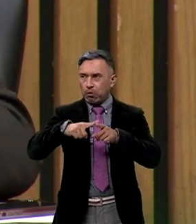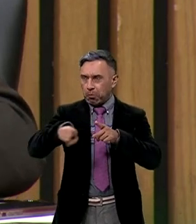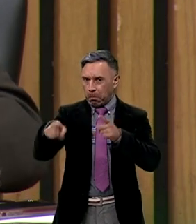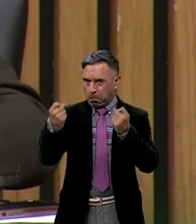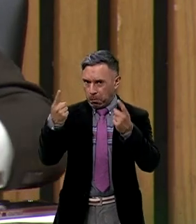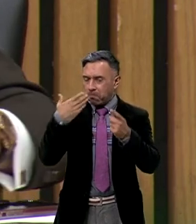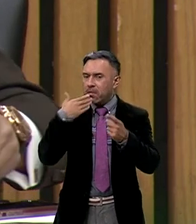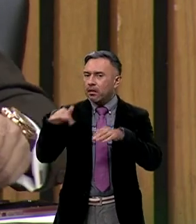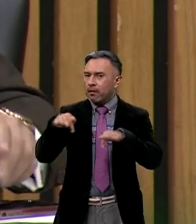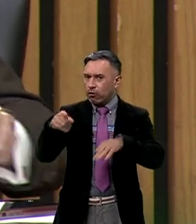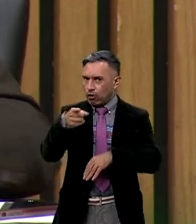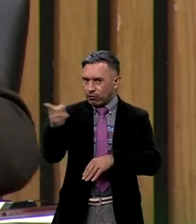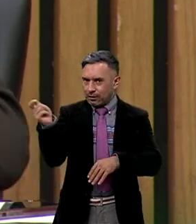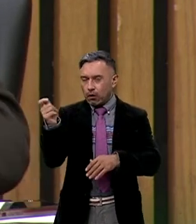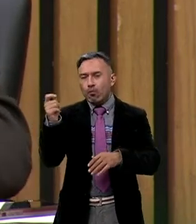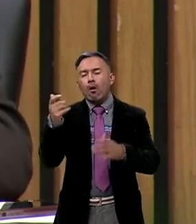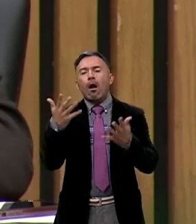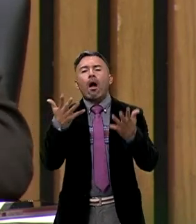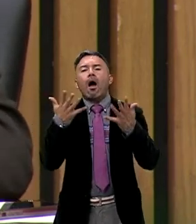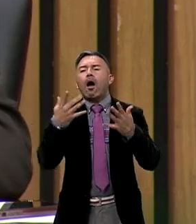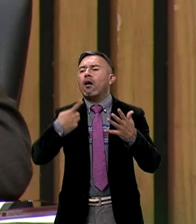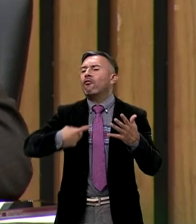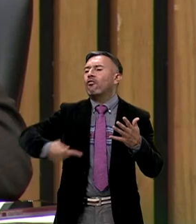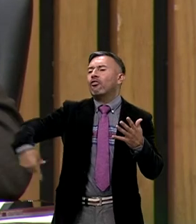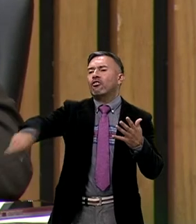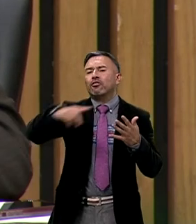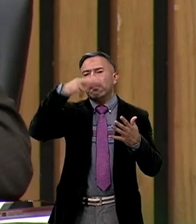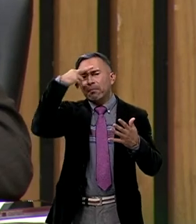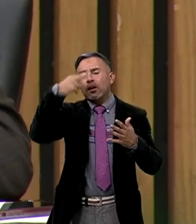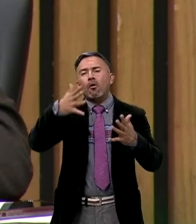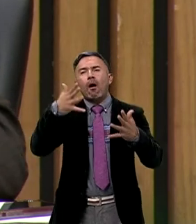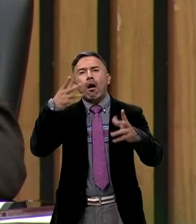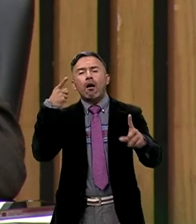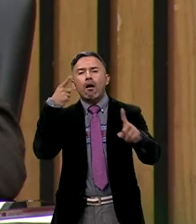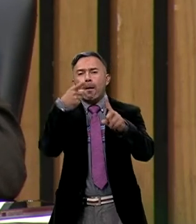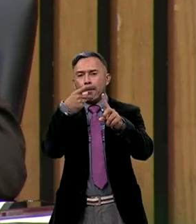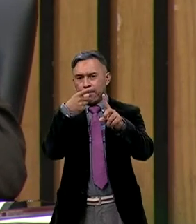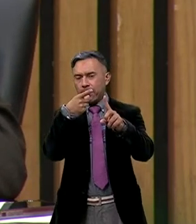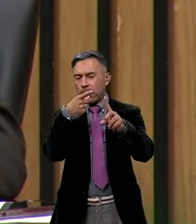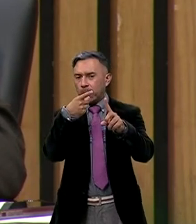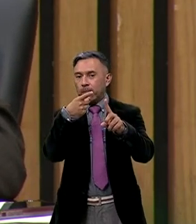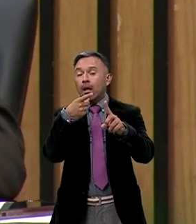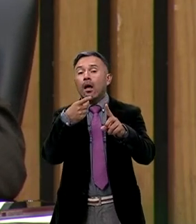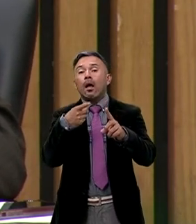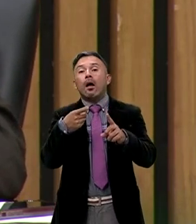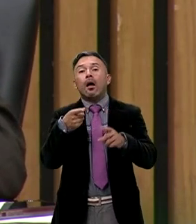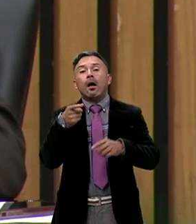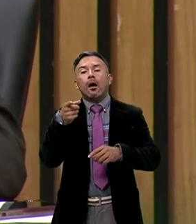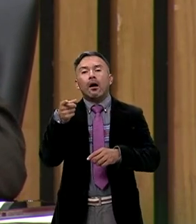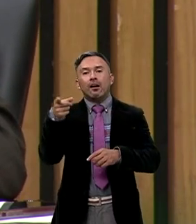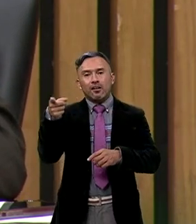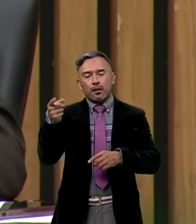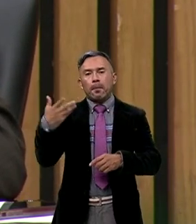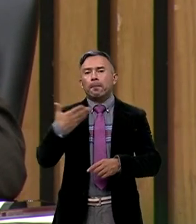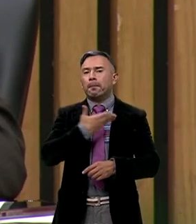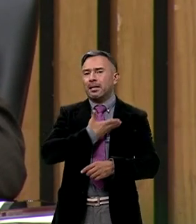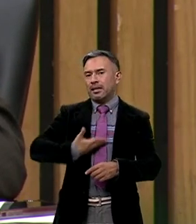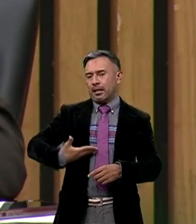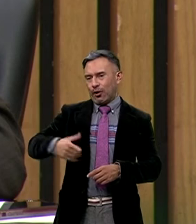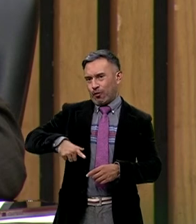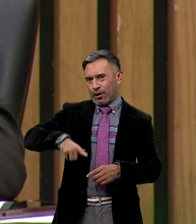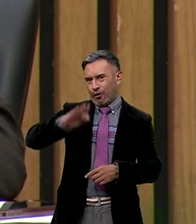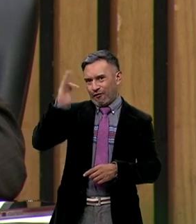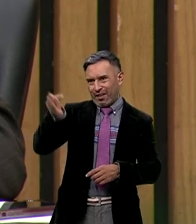que hoy todos buscamos aplaudo el criterio oportuno del ejecutivo general de